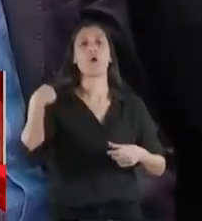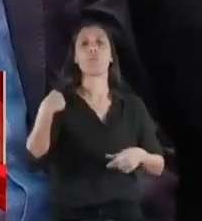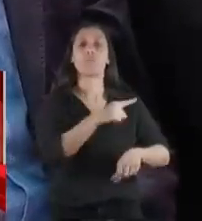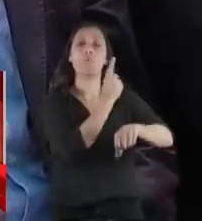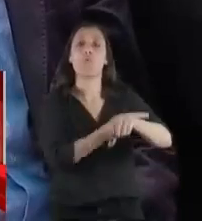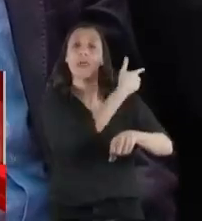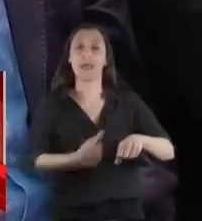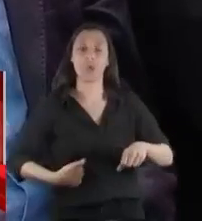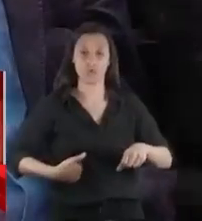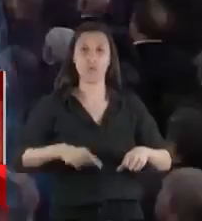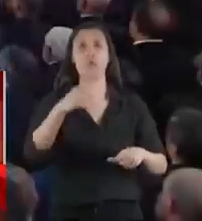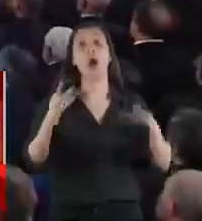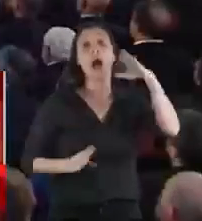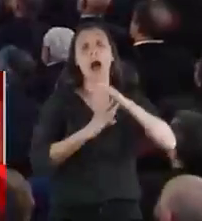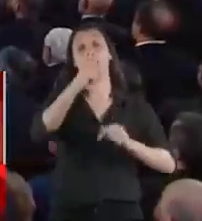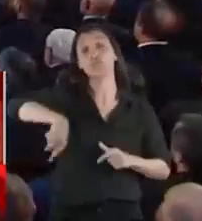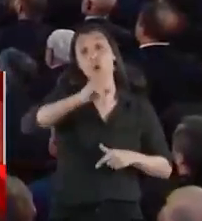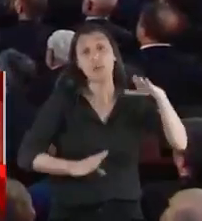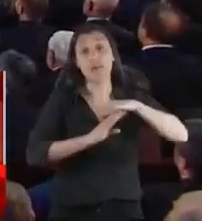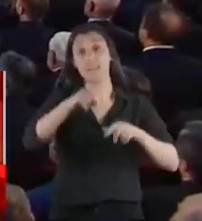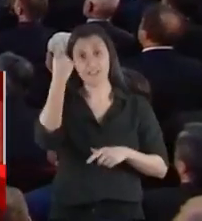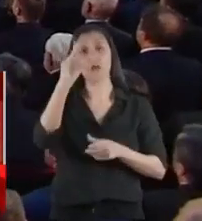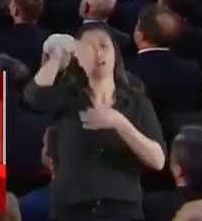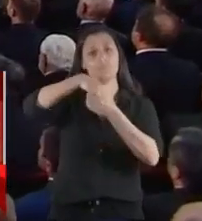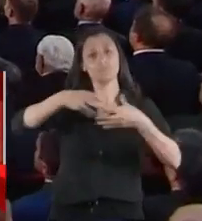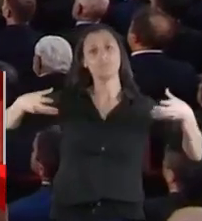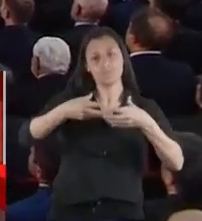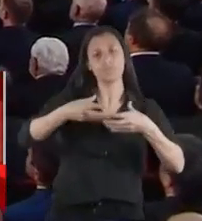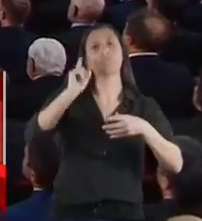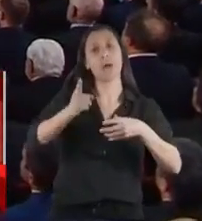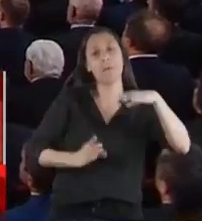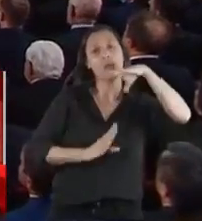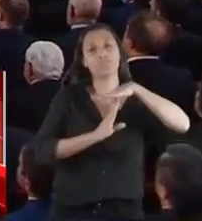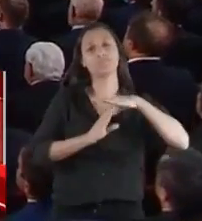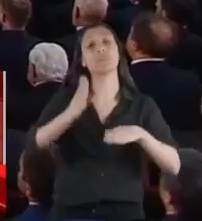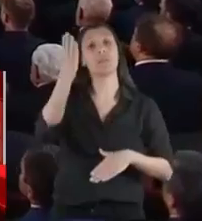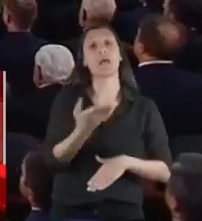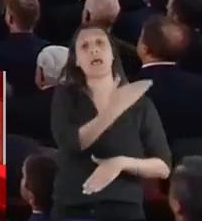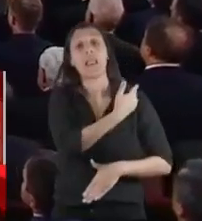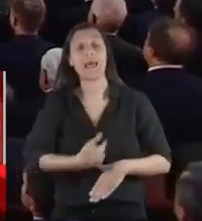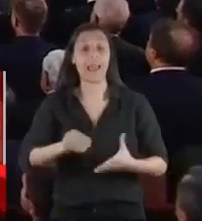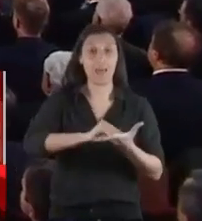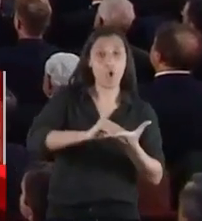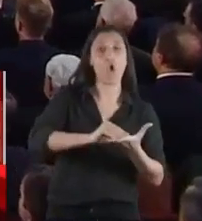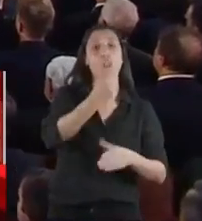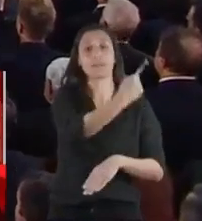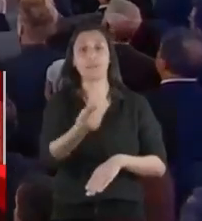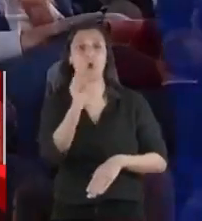Nacional, autoridades nacionales, miembros del cuerpo diplomático, legisladoras,